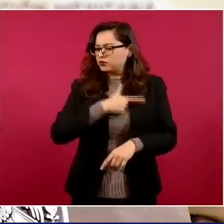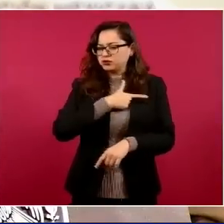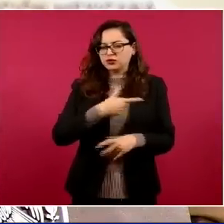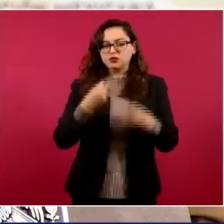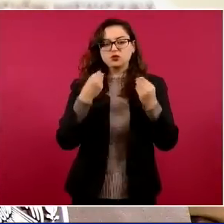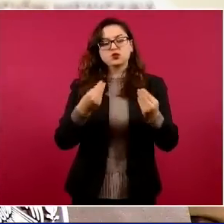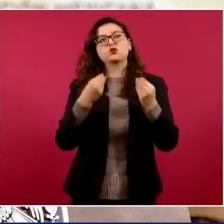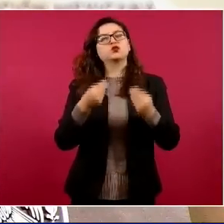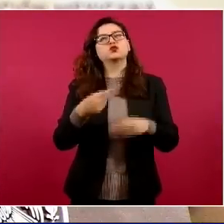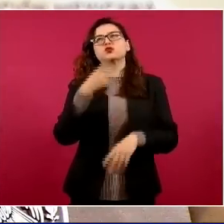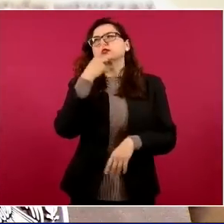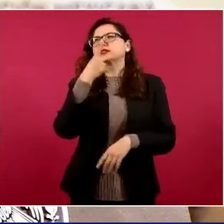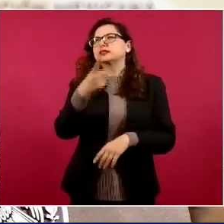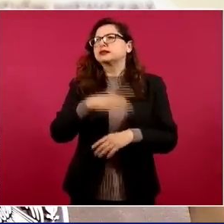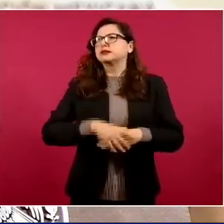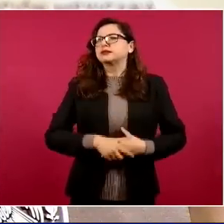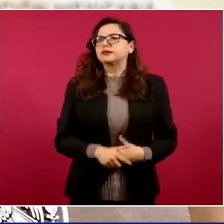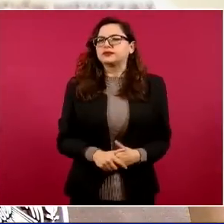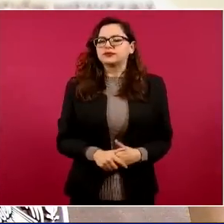peor cosa